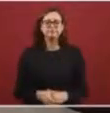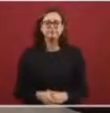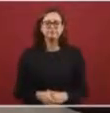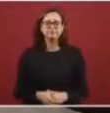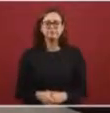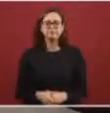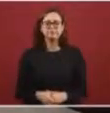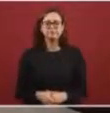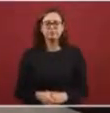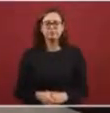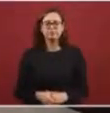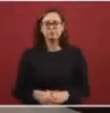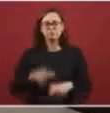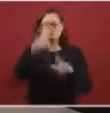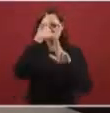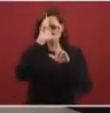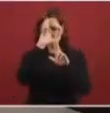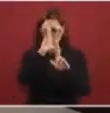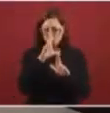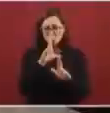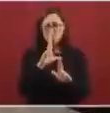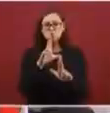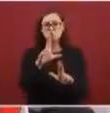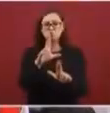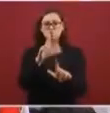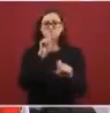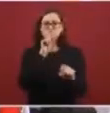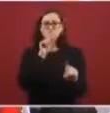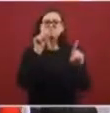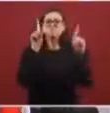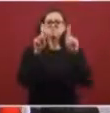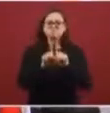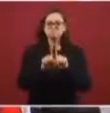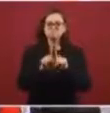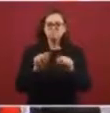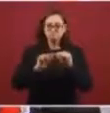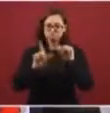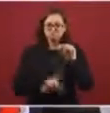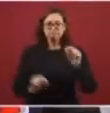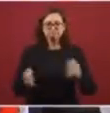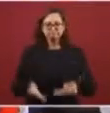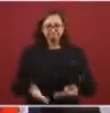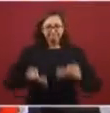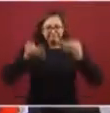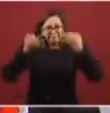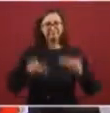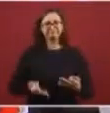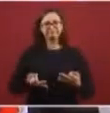y la integridad de nuestro país.